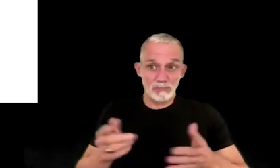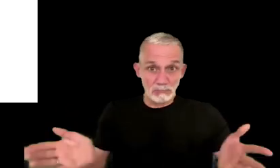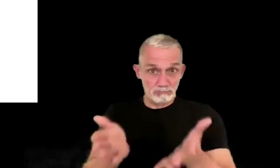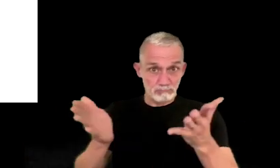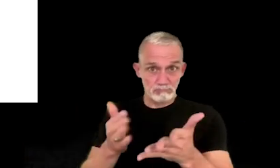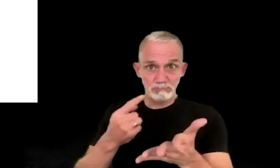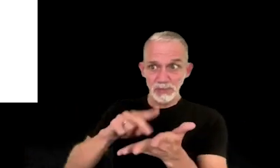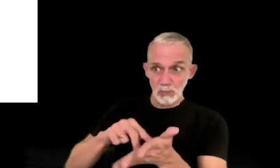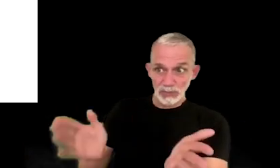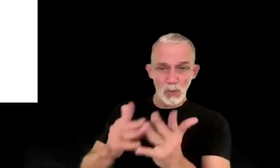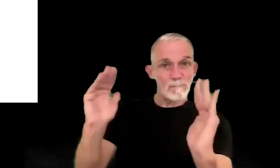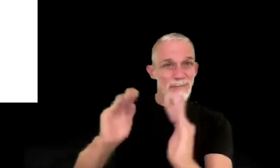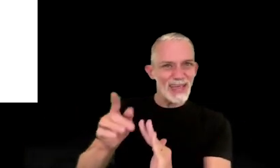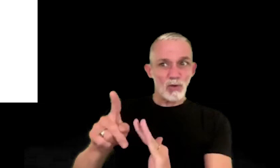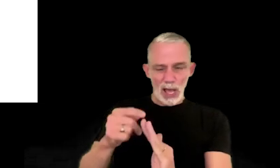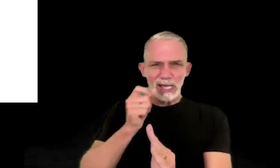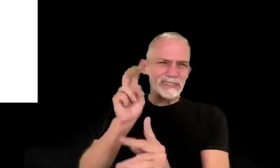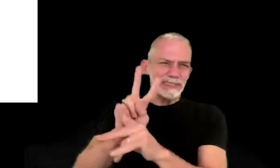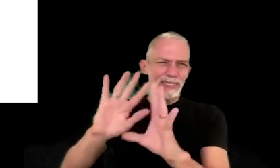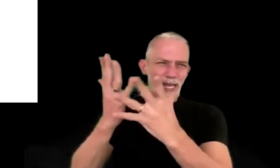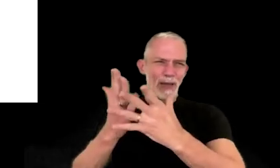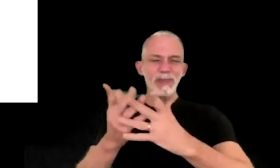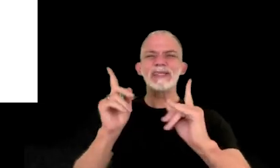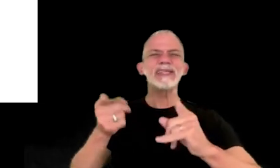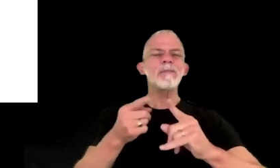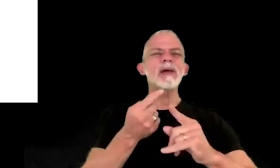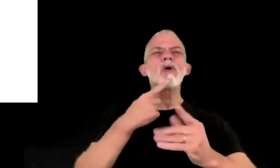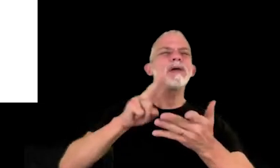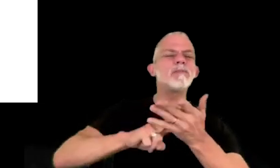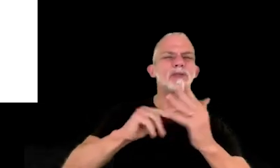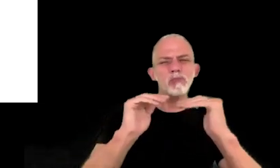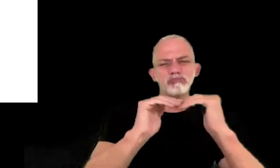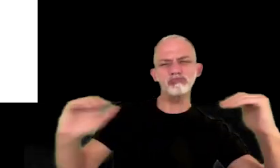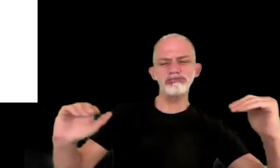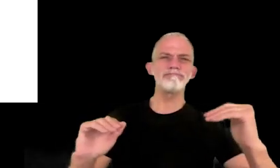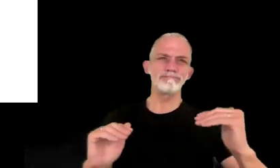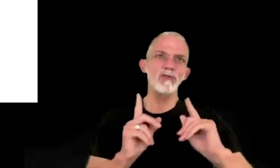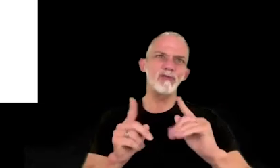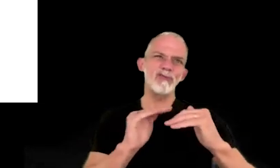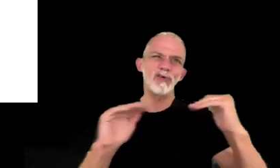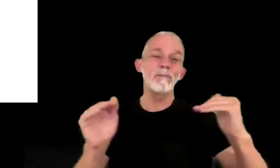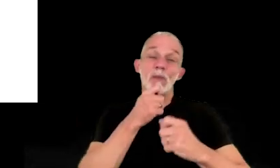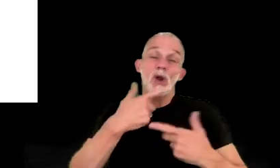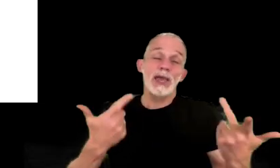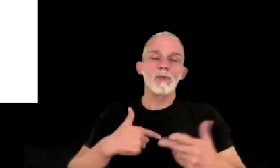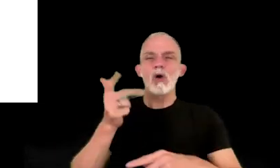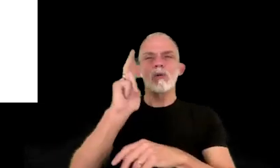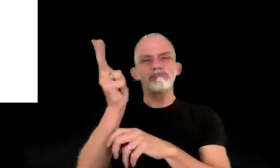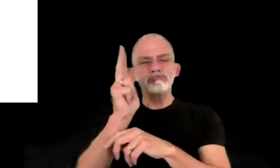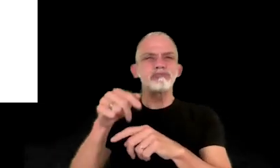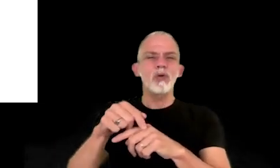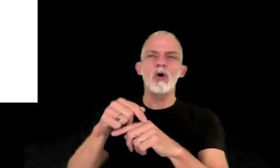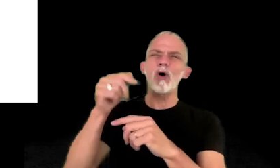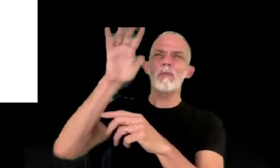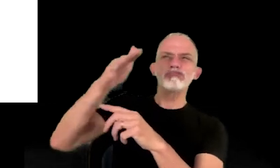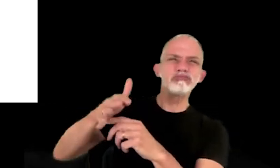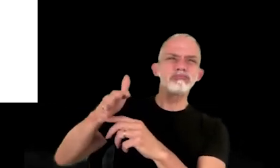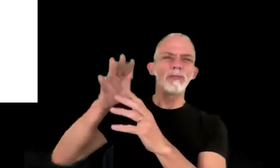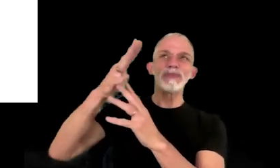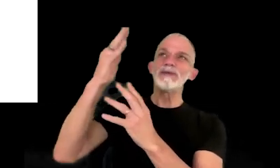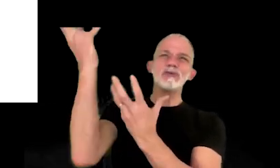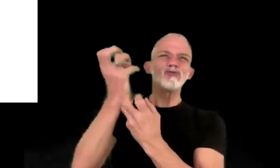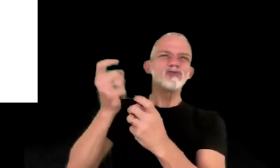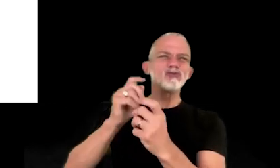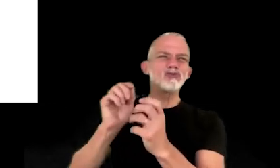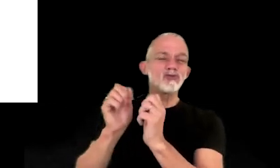a estos sujetos, que ya lo vimos, y la estabilidad fiscal. Por ejemplo, si yo hago energía eólica y solar, tengo estabilidad fiscal por 15 años. Y bueno,